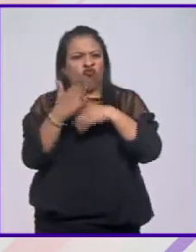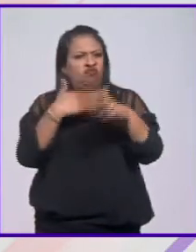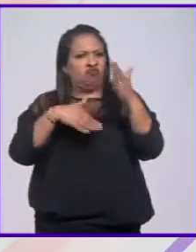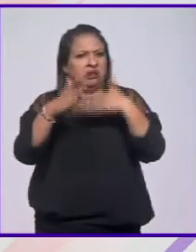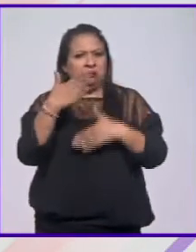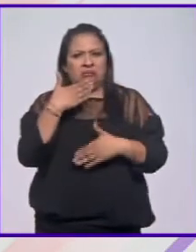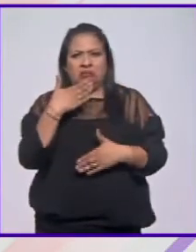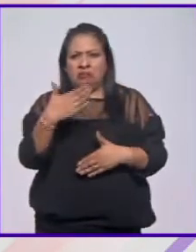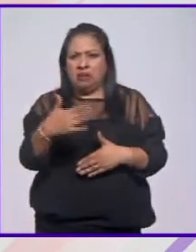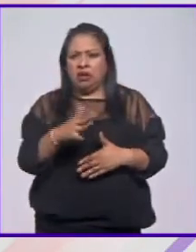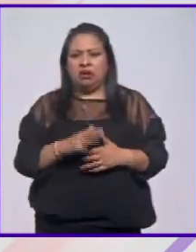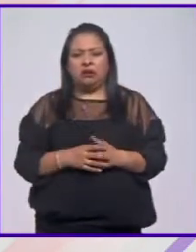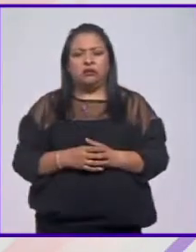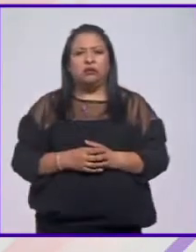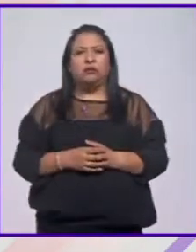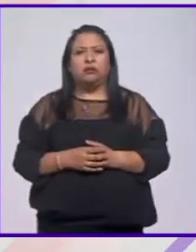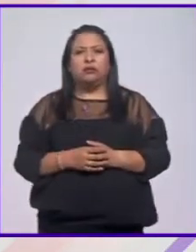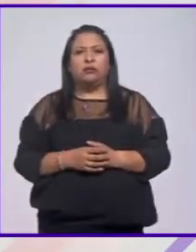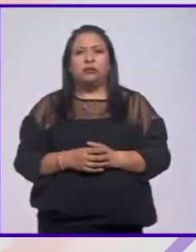éxito.